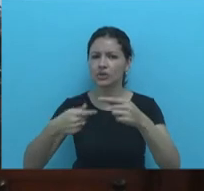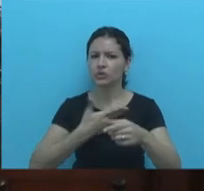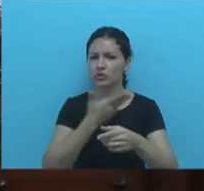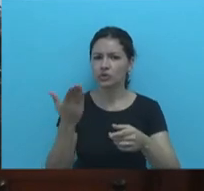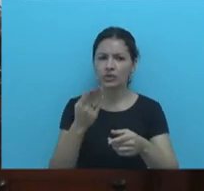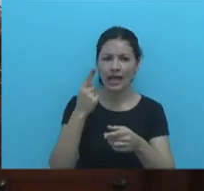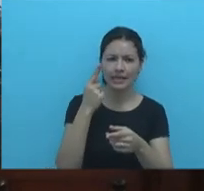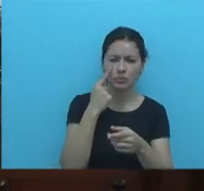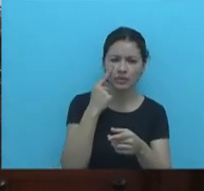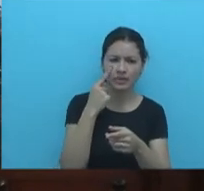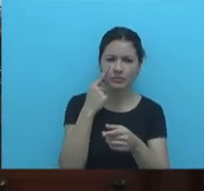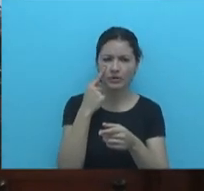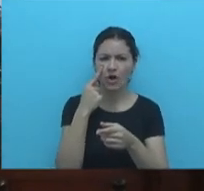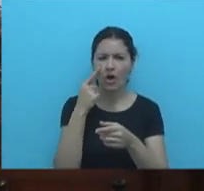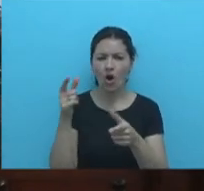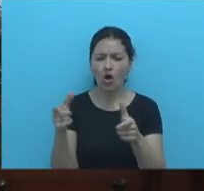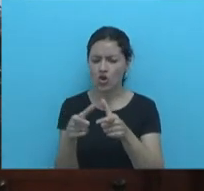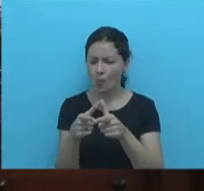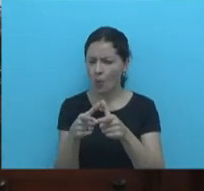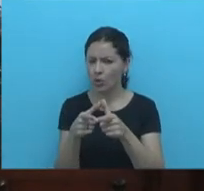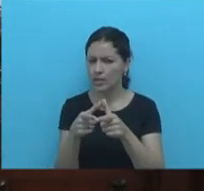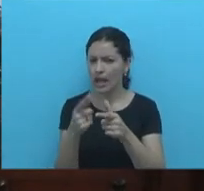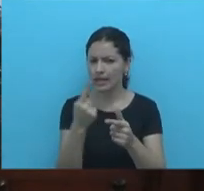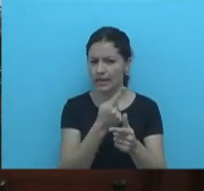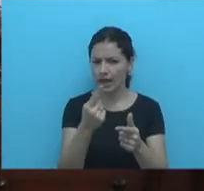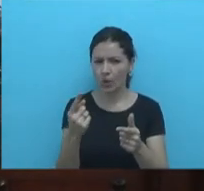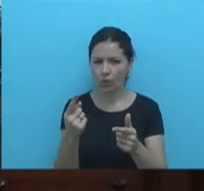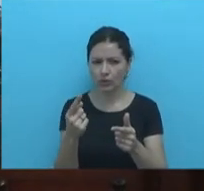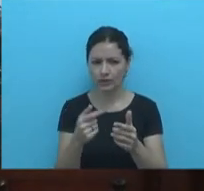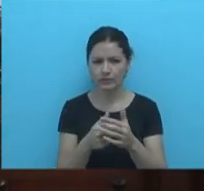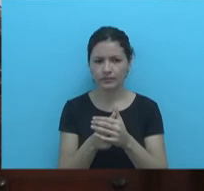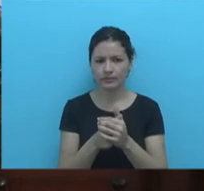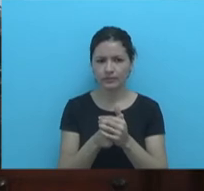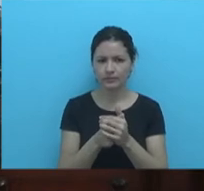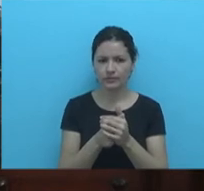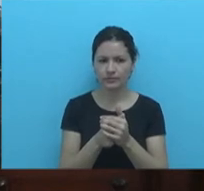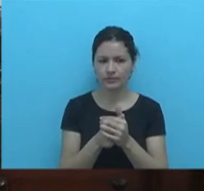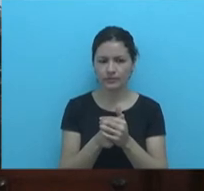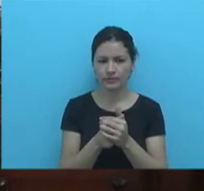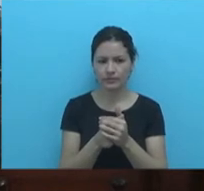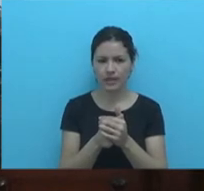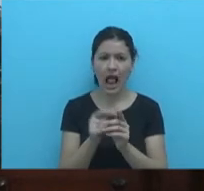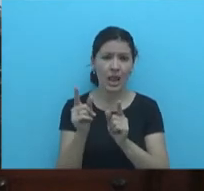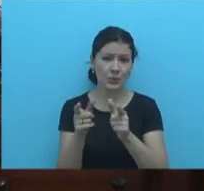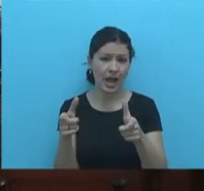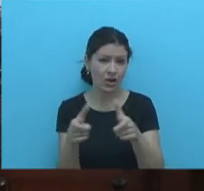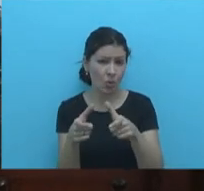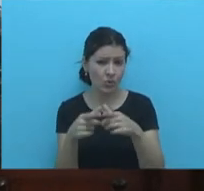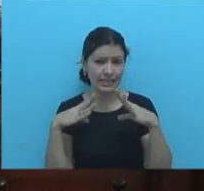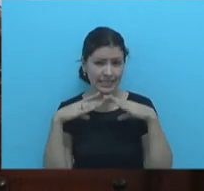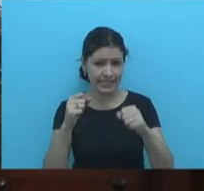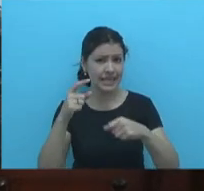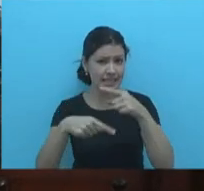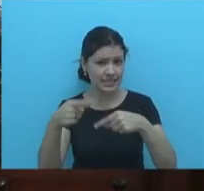municipios y comunas, en forma coordinada con los municipios y comunas nada más, porque hay comunas que tienen la Secretaría de